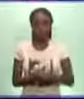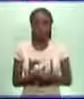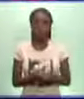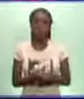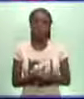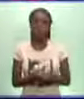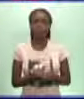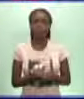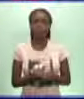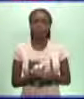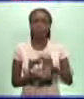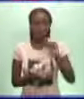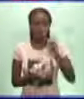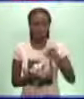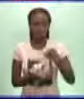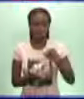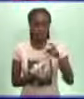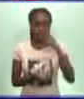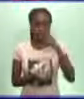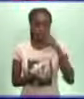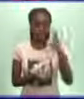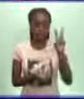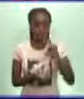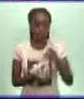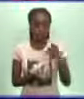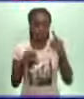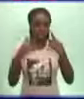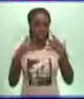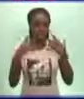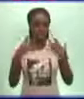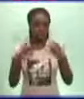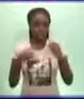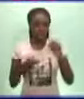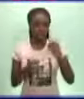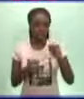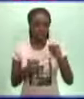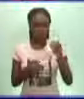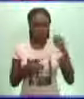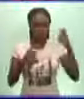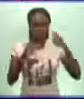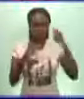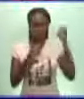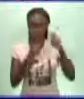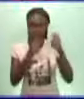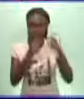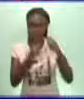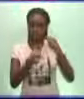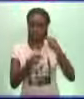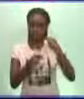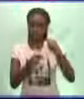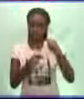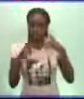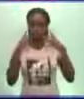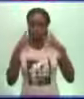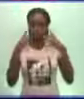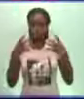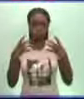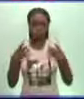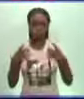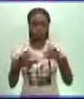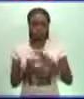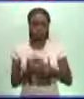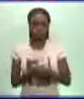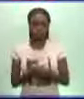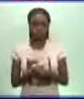importantísima novela de Cirilo Villaverde fue llevada al cine por el destacado cineasta cubano Humberto